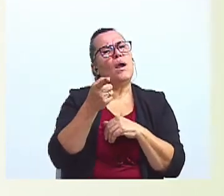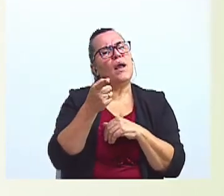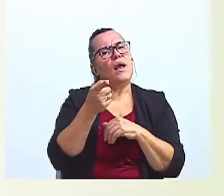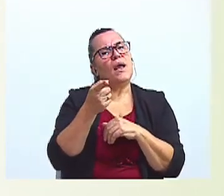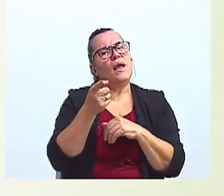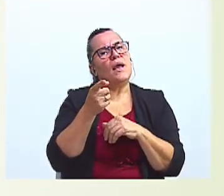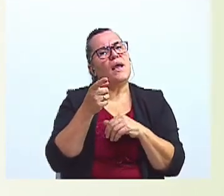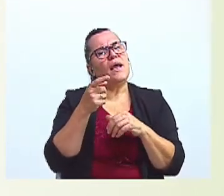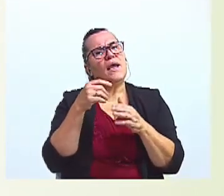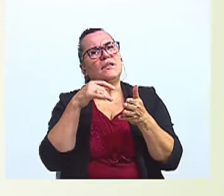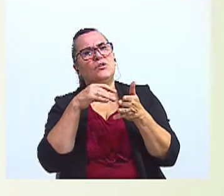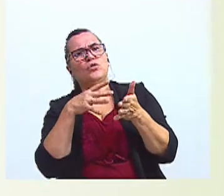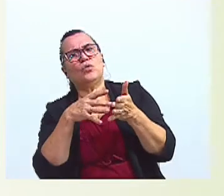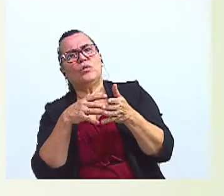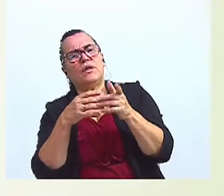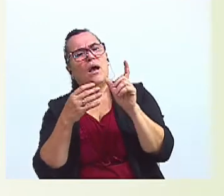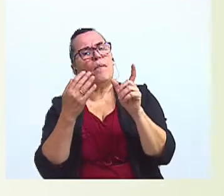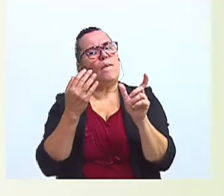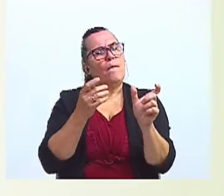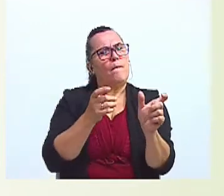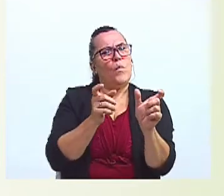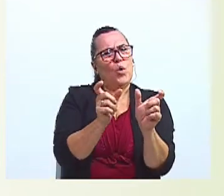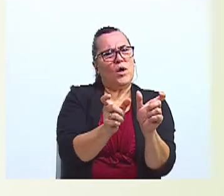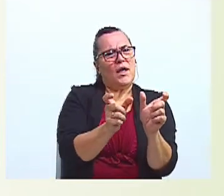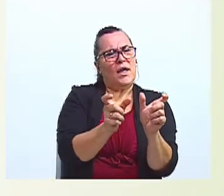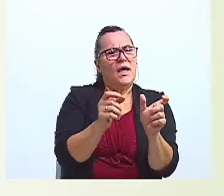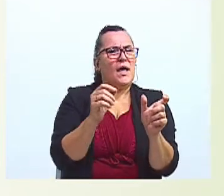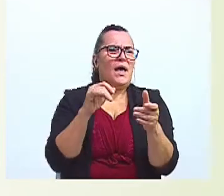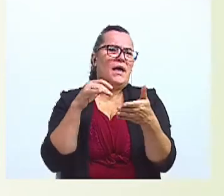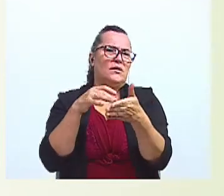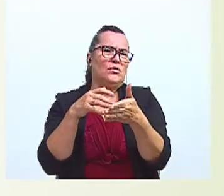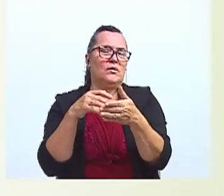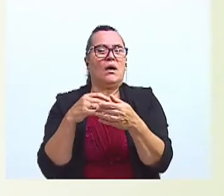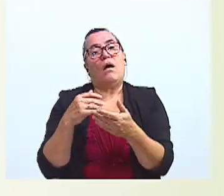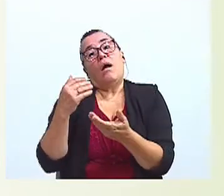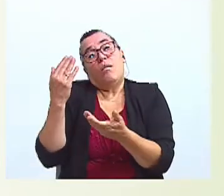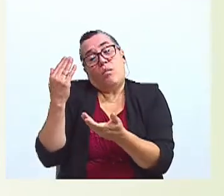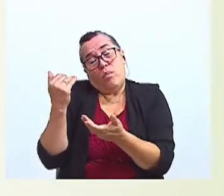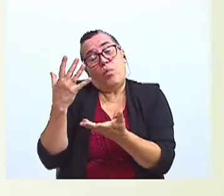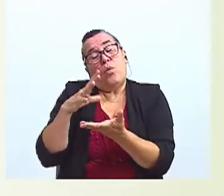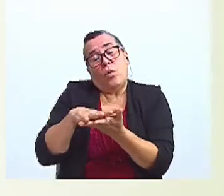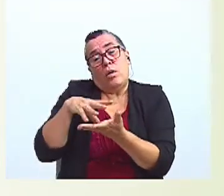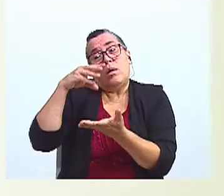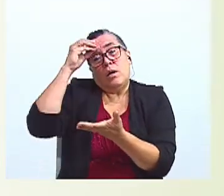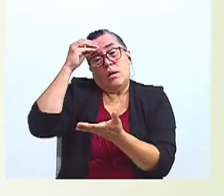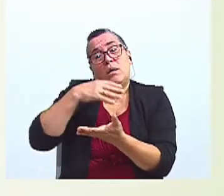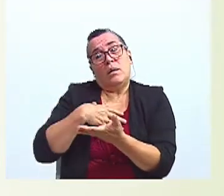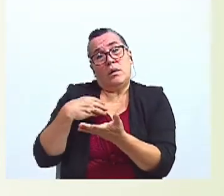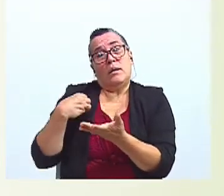estudia? Respuesta o causa, porque me gusta aprender.